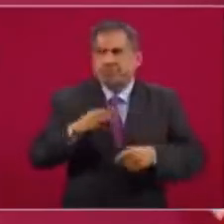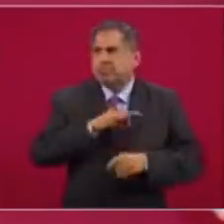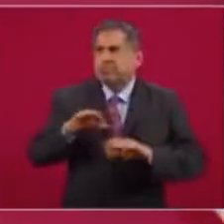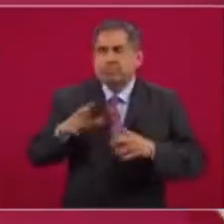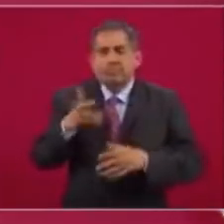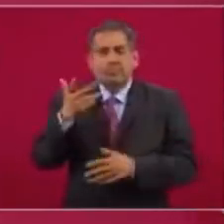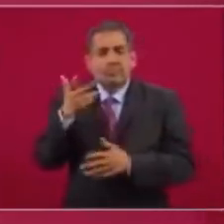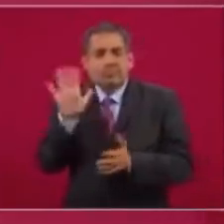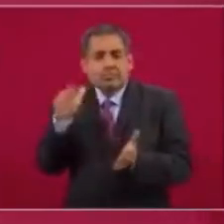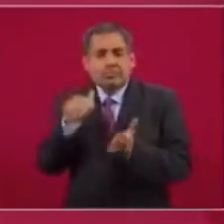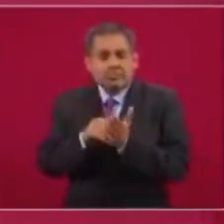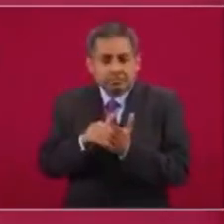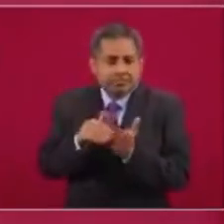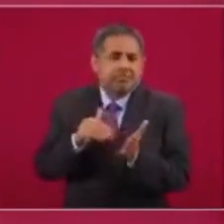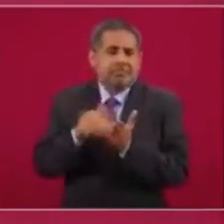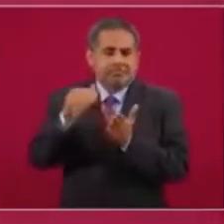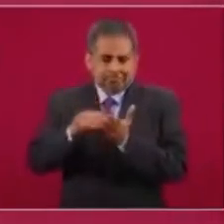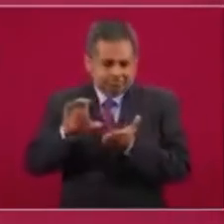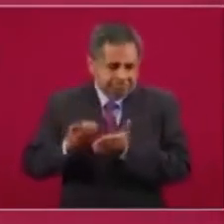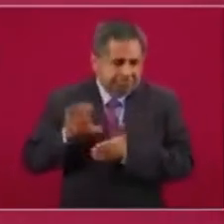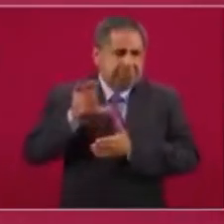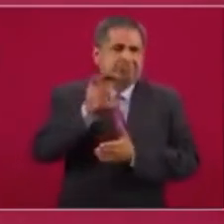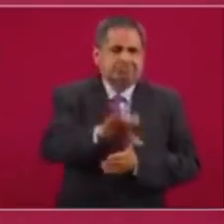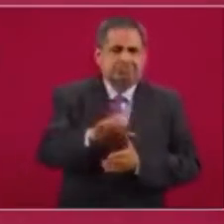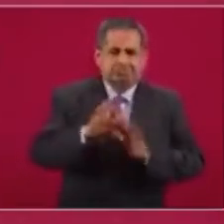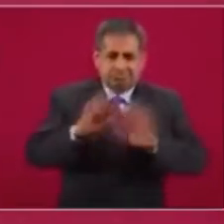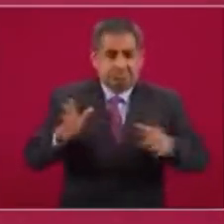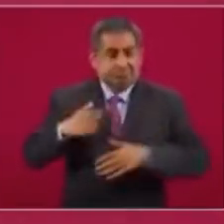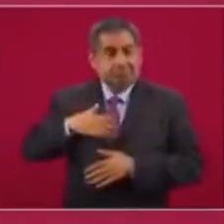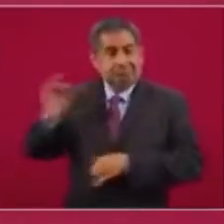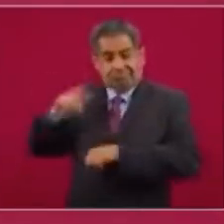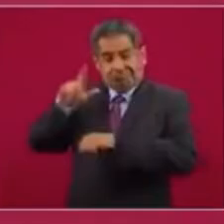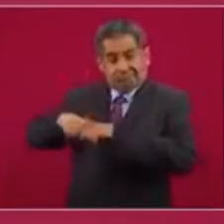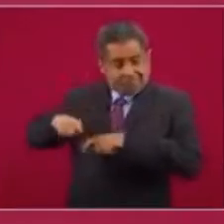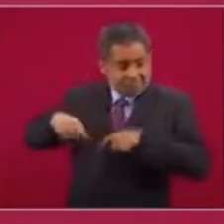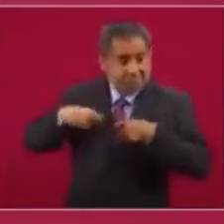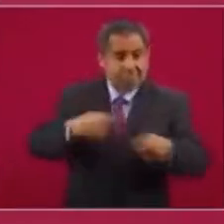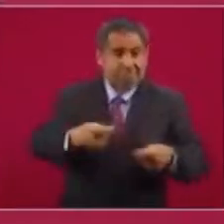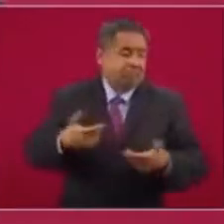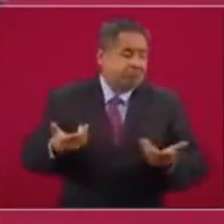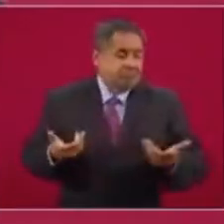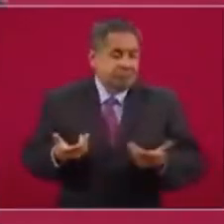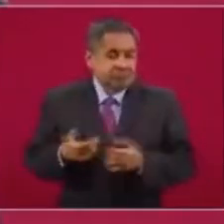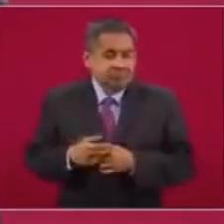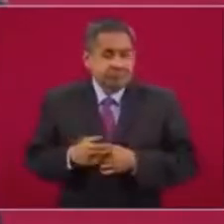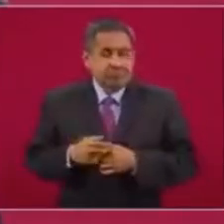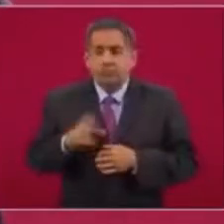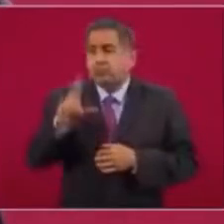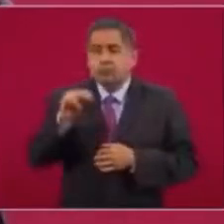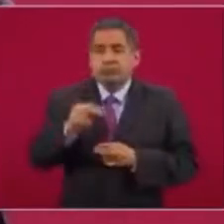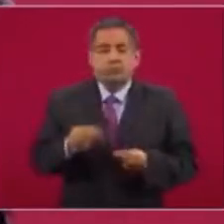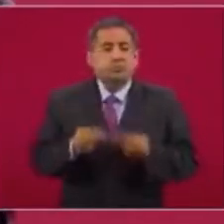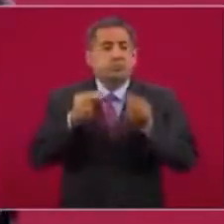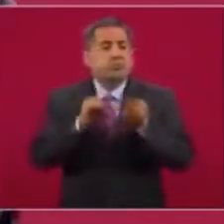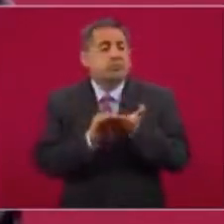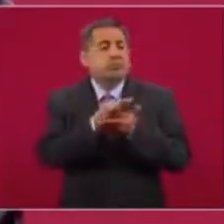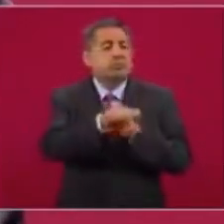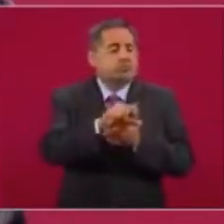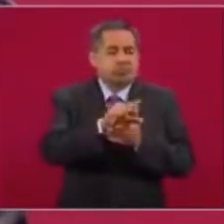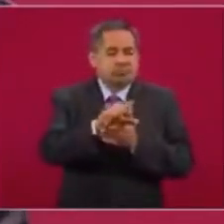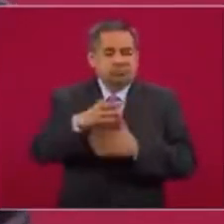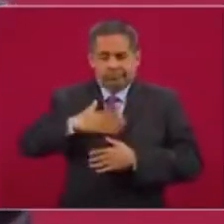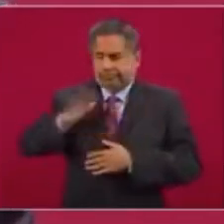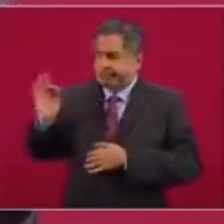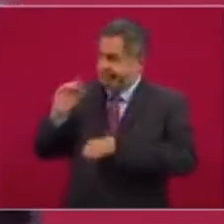10 mil millones de la federación, no inversión del gobierno del estado, de la